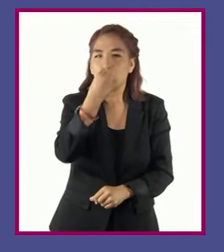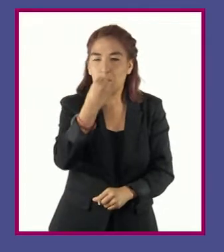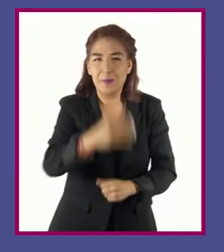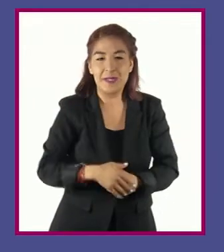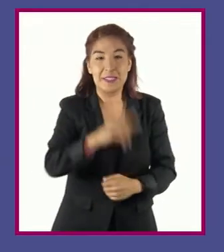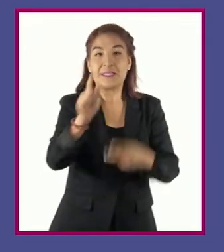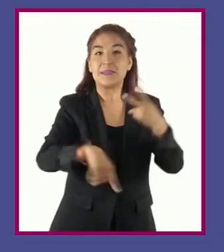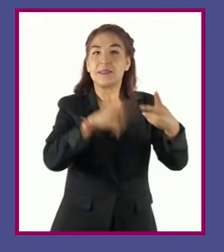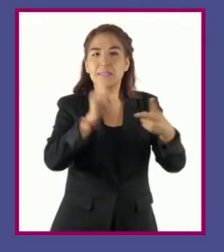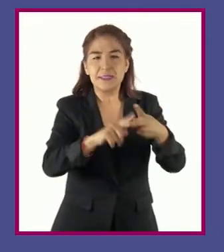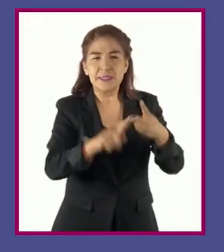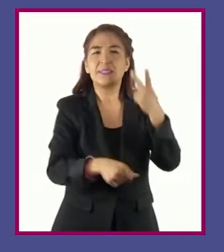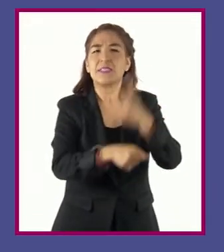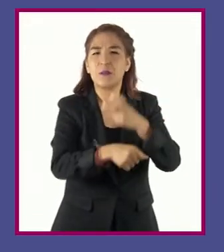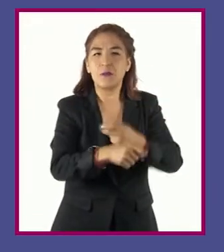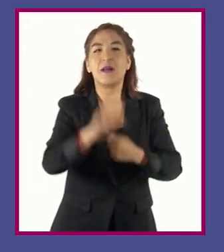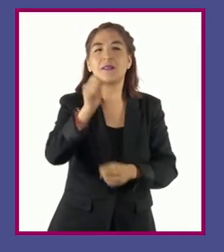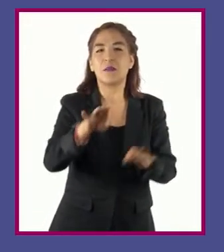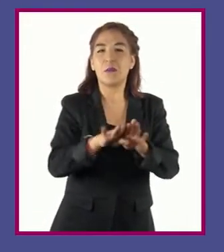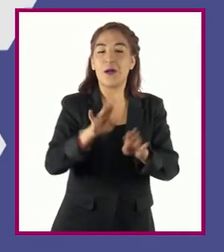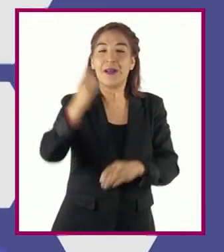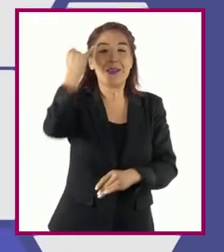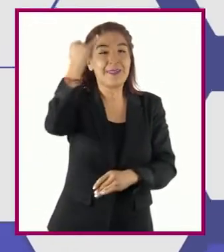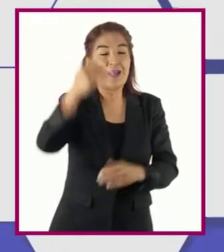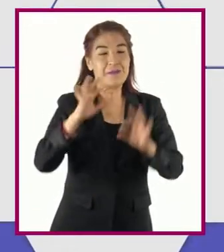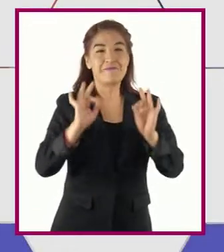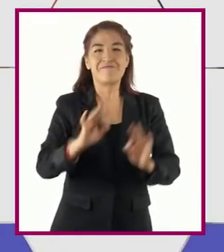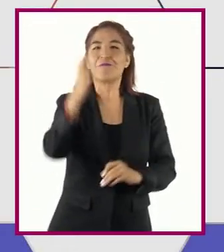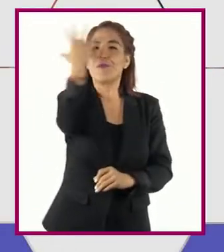segundo, promover un ideal de belleza.